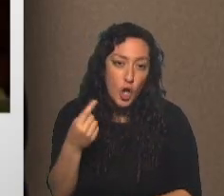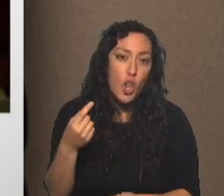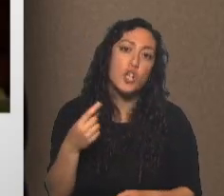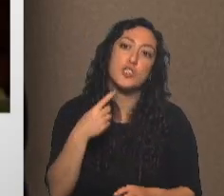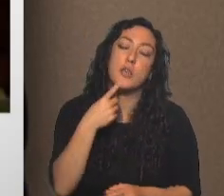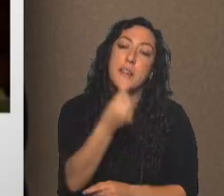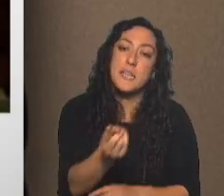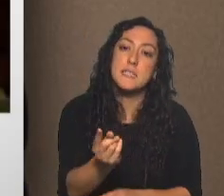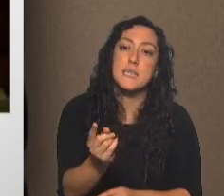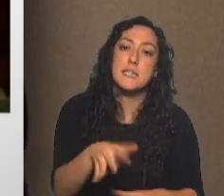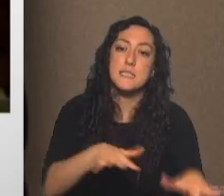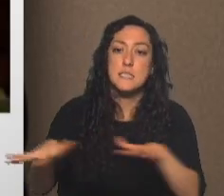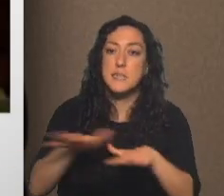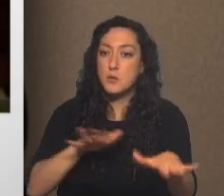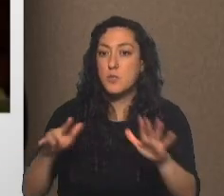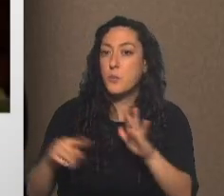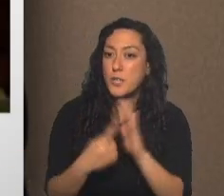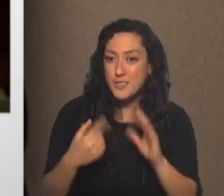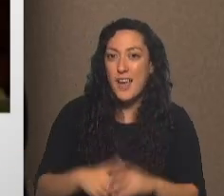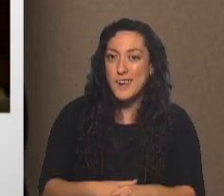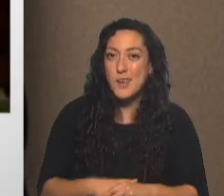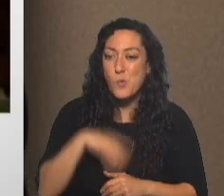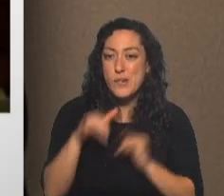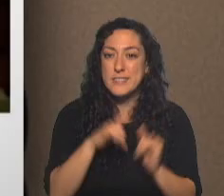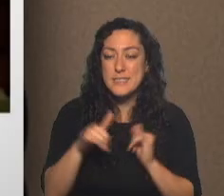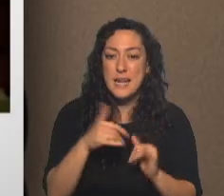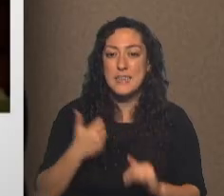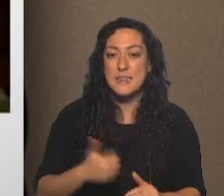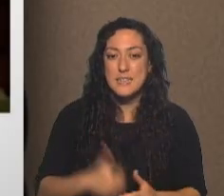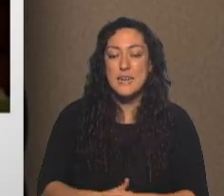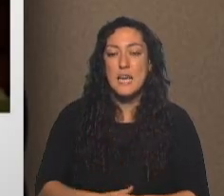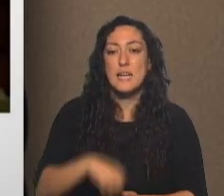que sucedió en la ciudad de Buenos Aires, Argentina, y que tenía